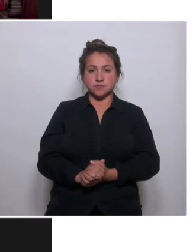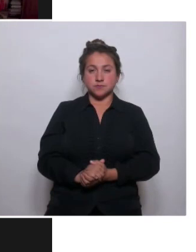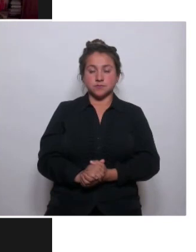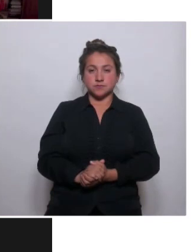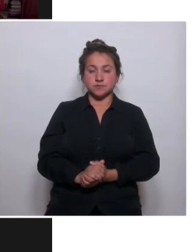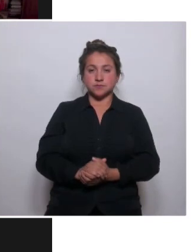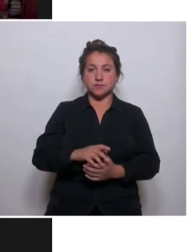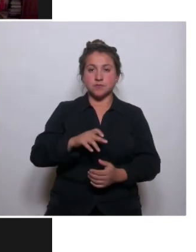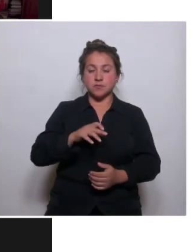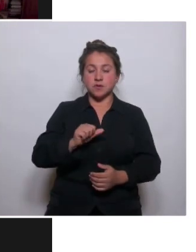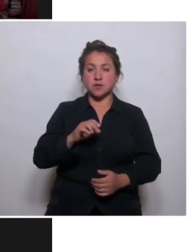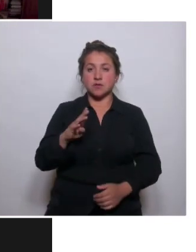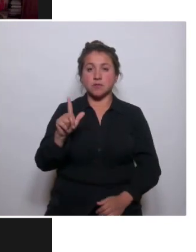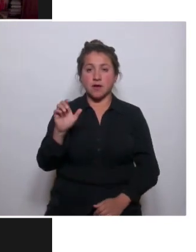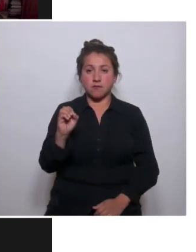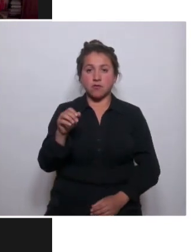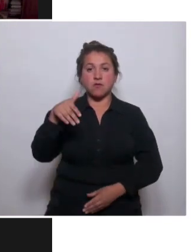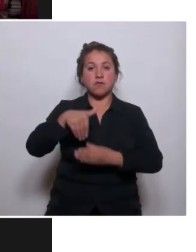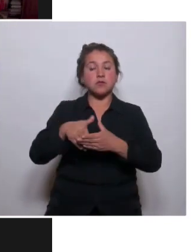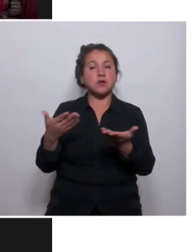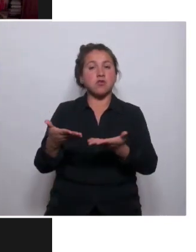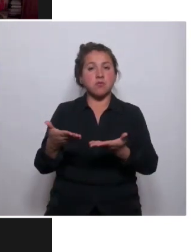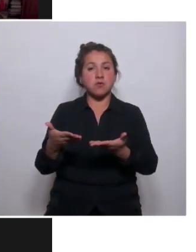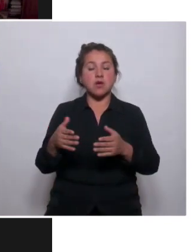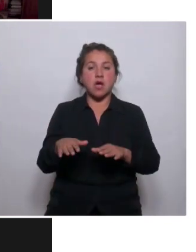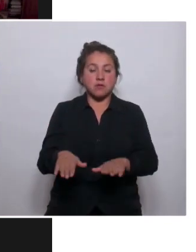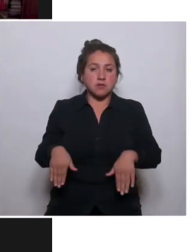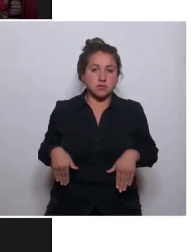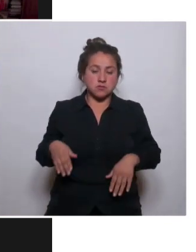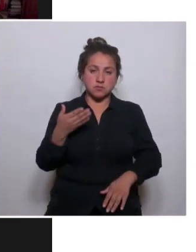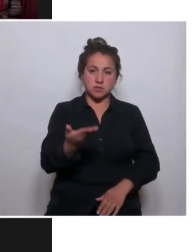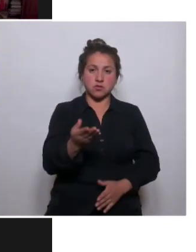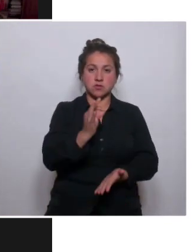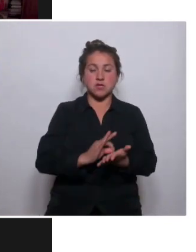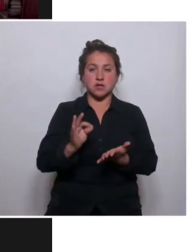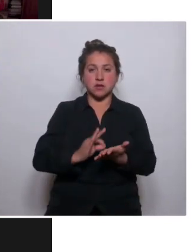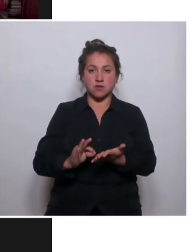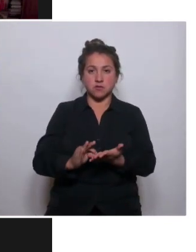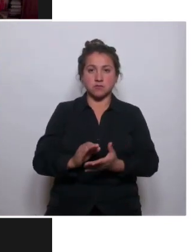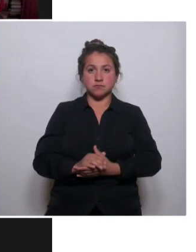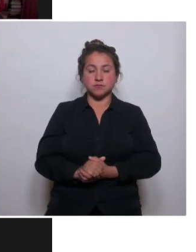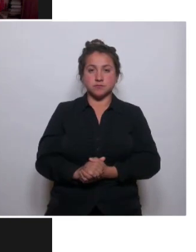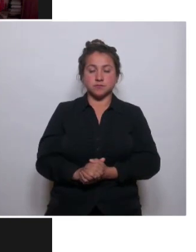Señor Pablo Tolosa, ¿cómo vota? Abstención, señor secretario.